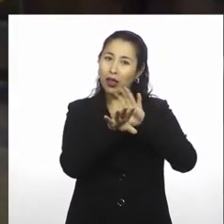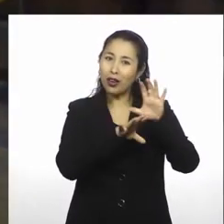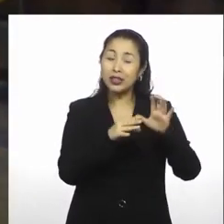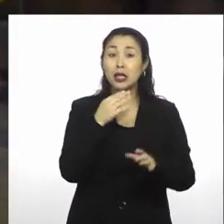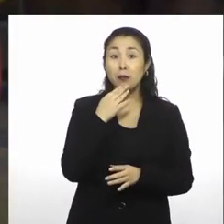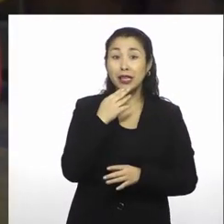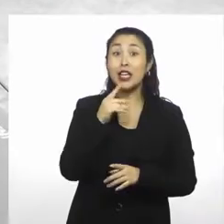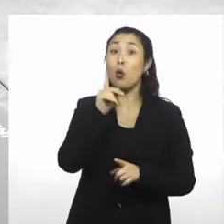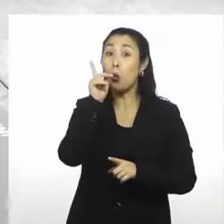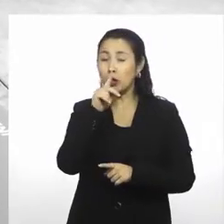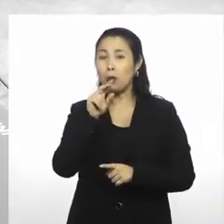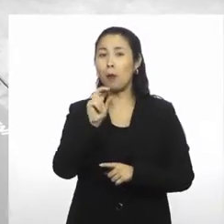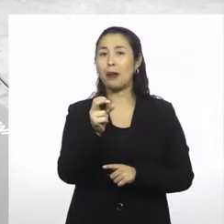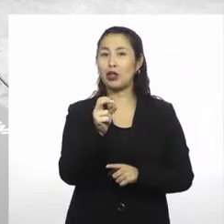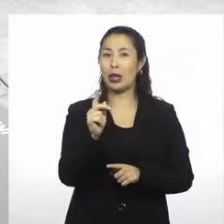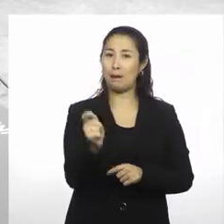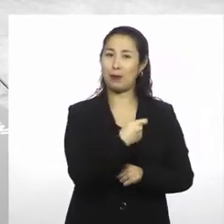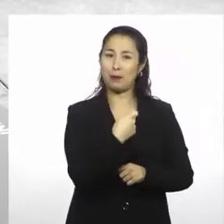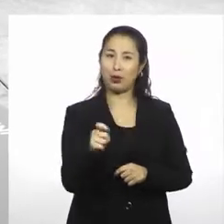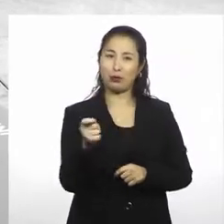ping-pong.